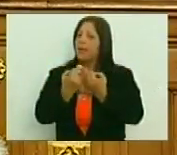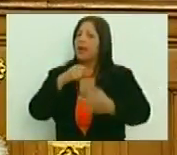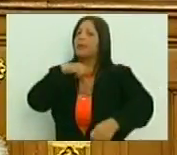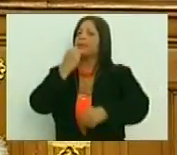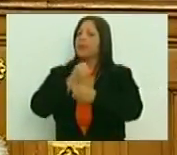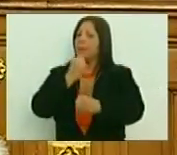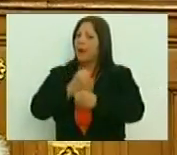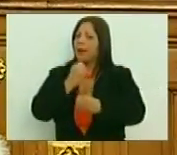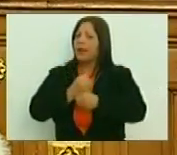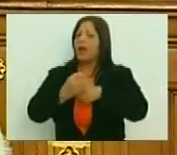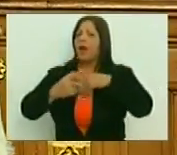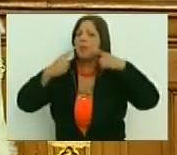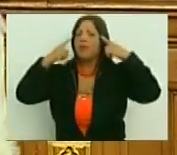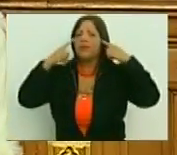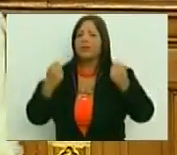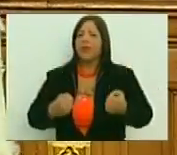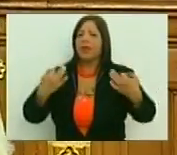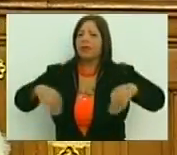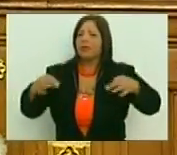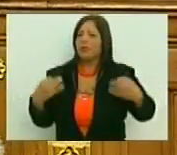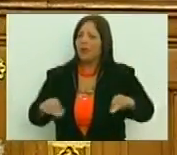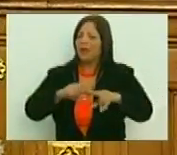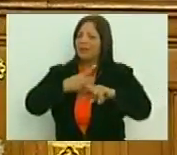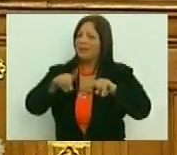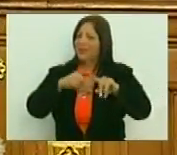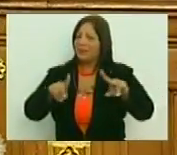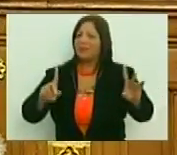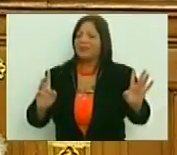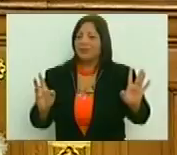laboral, profesional, natural.